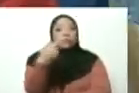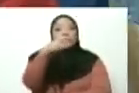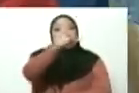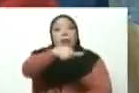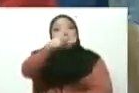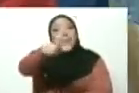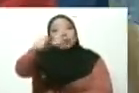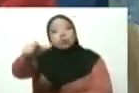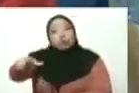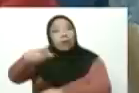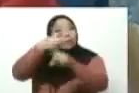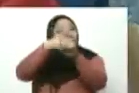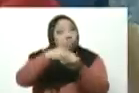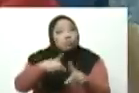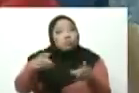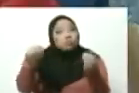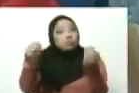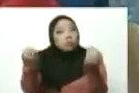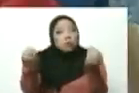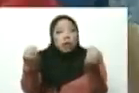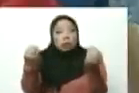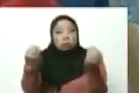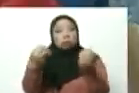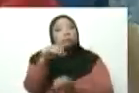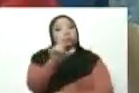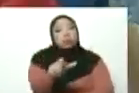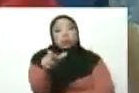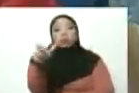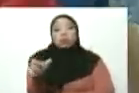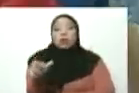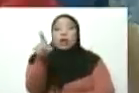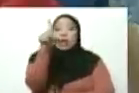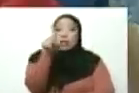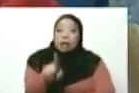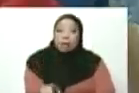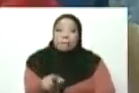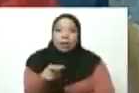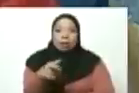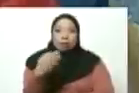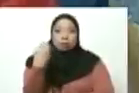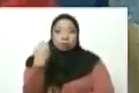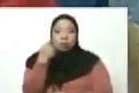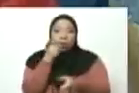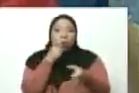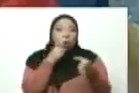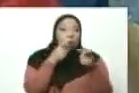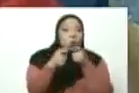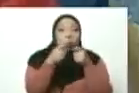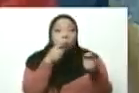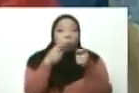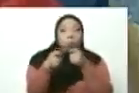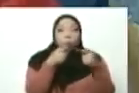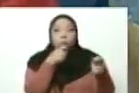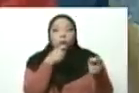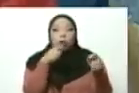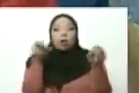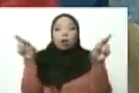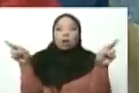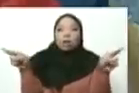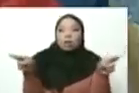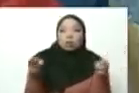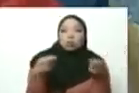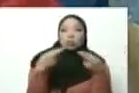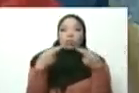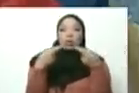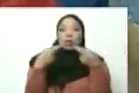venezolanos y ximo también una rueda de prensa explicando al detalle de